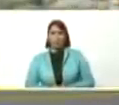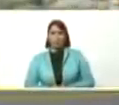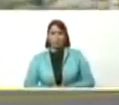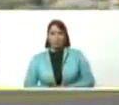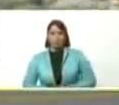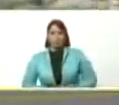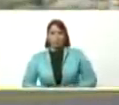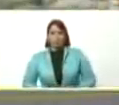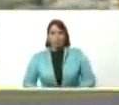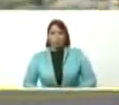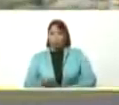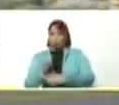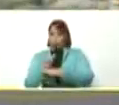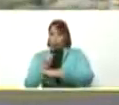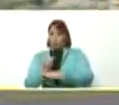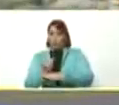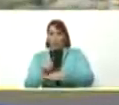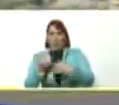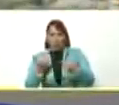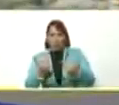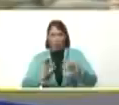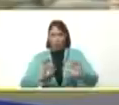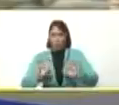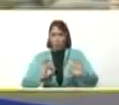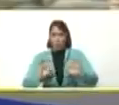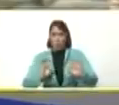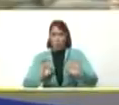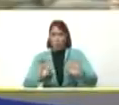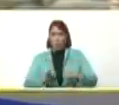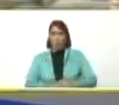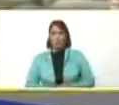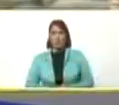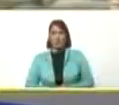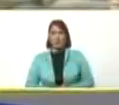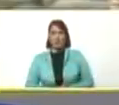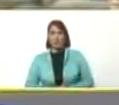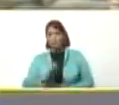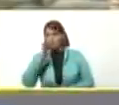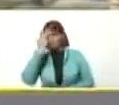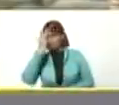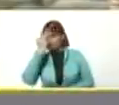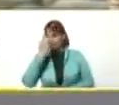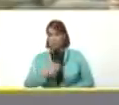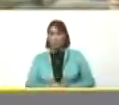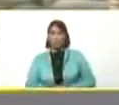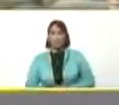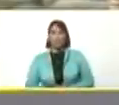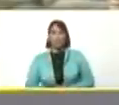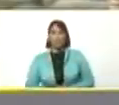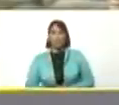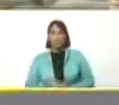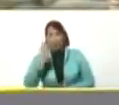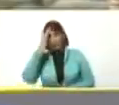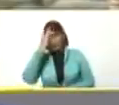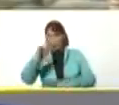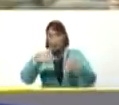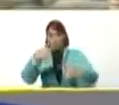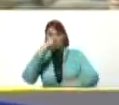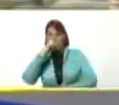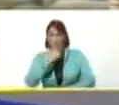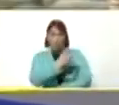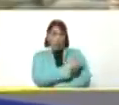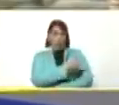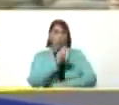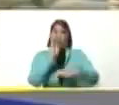Y preparándonos desde ya para los carnavales, que estos carnavales con vacuna